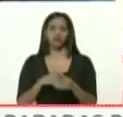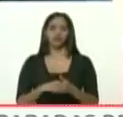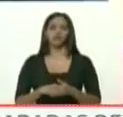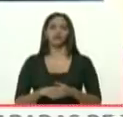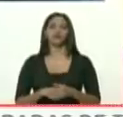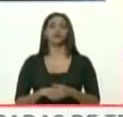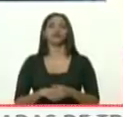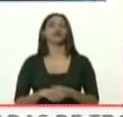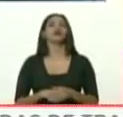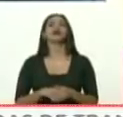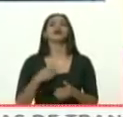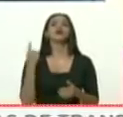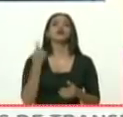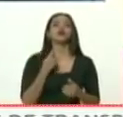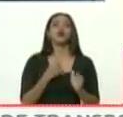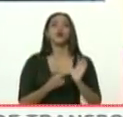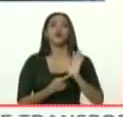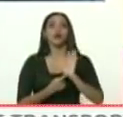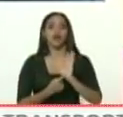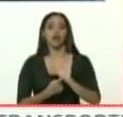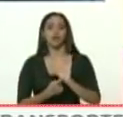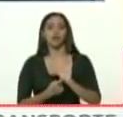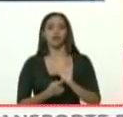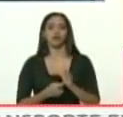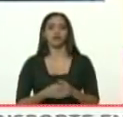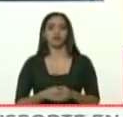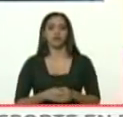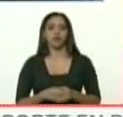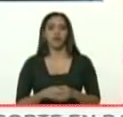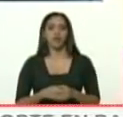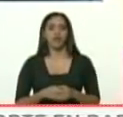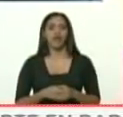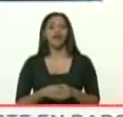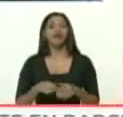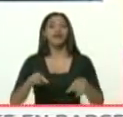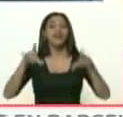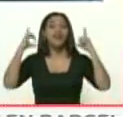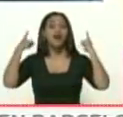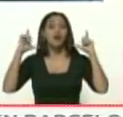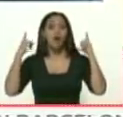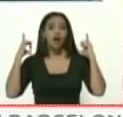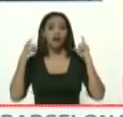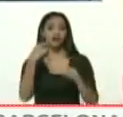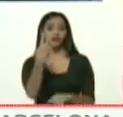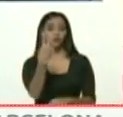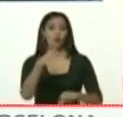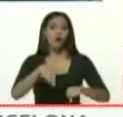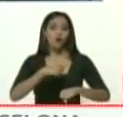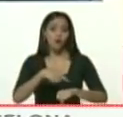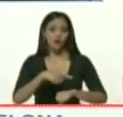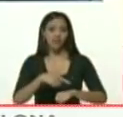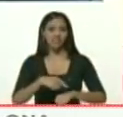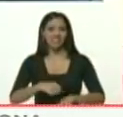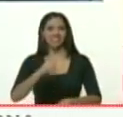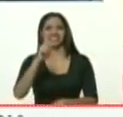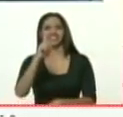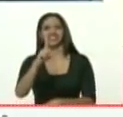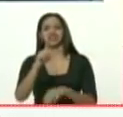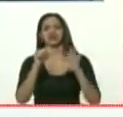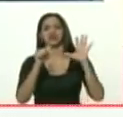Este año, solamente un ejemplo, en el estado de La Guaira, en 2 horas cayeron